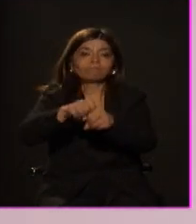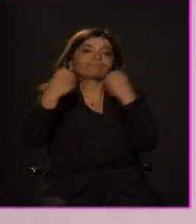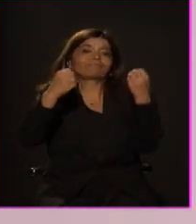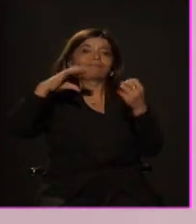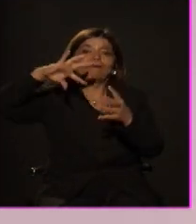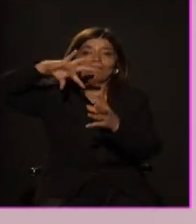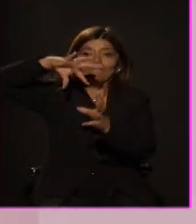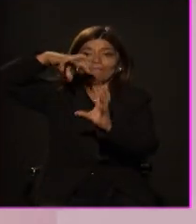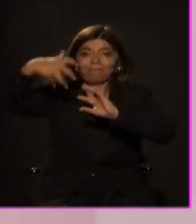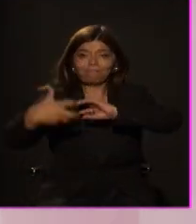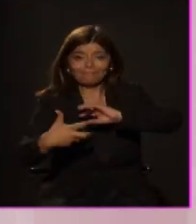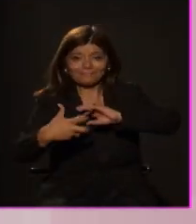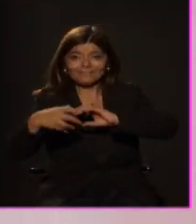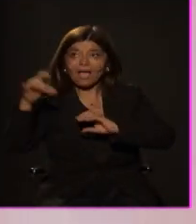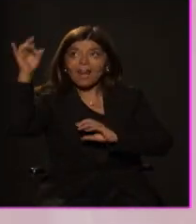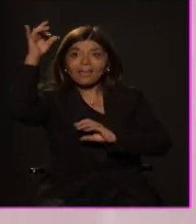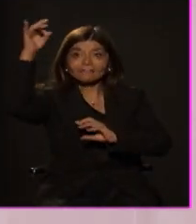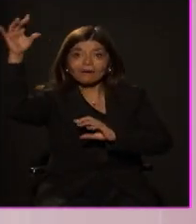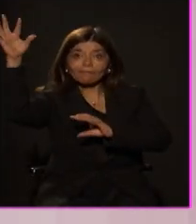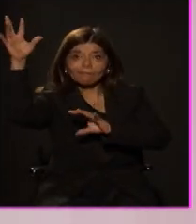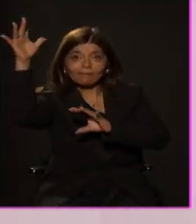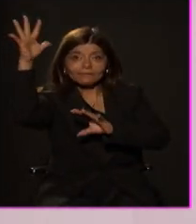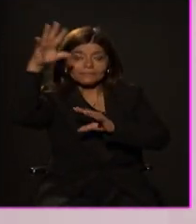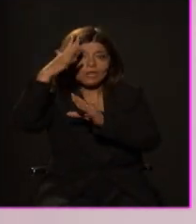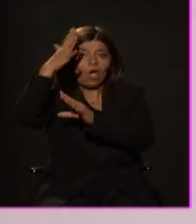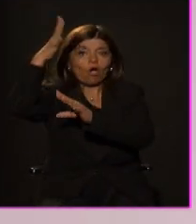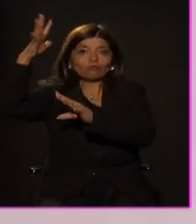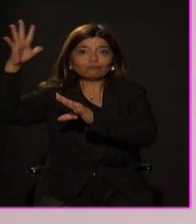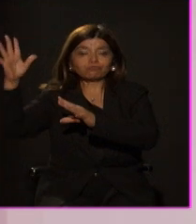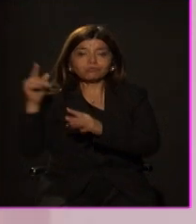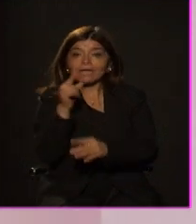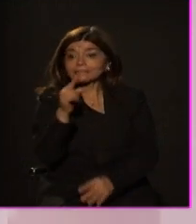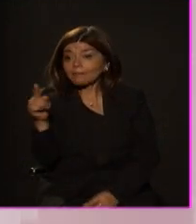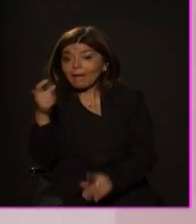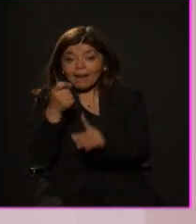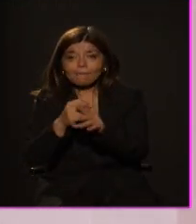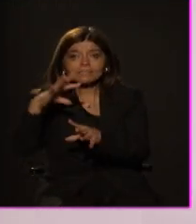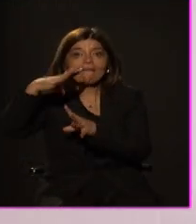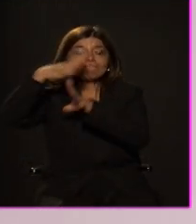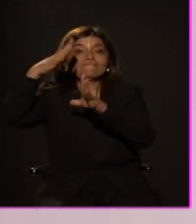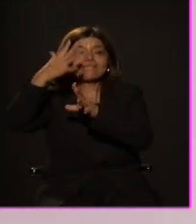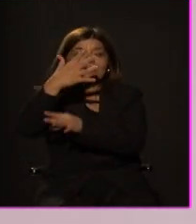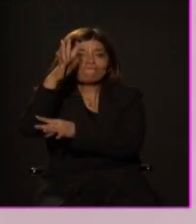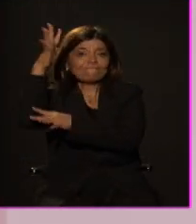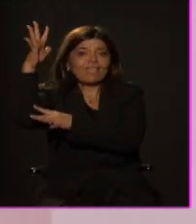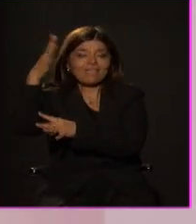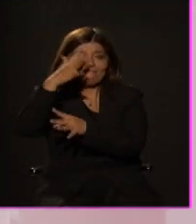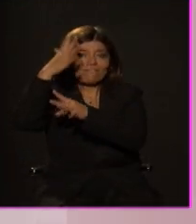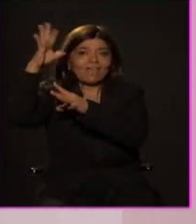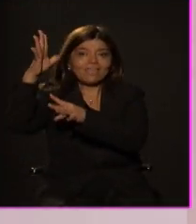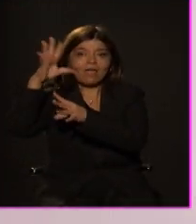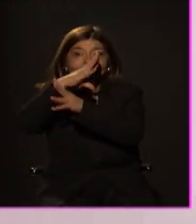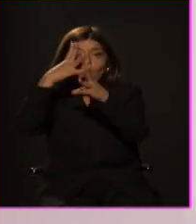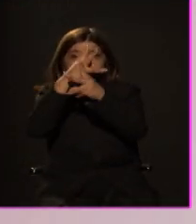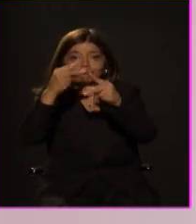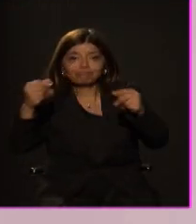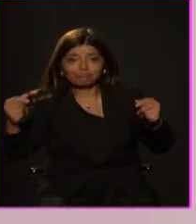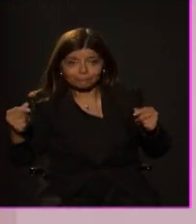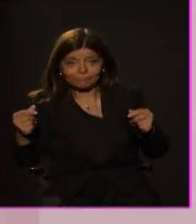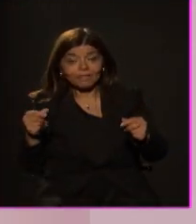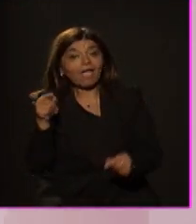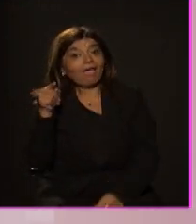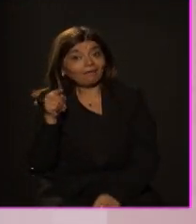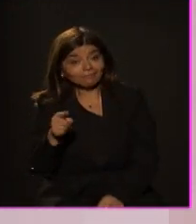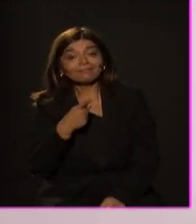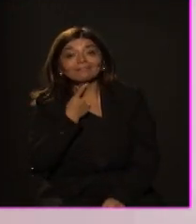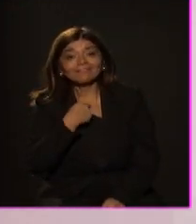marea, se llama, y va a brillar mucho por varias semanas, meses. Entonces, este tipo de eventos es muy interesante, existen